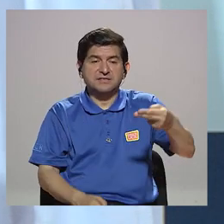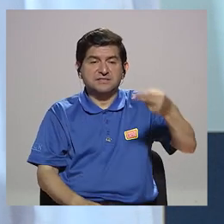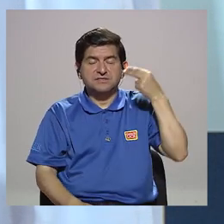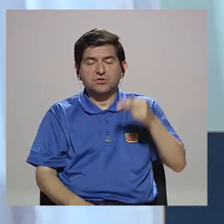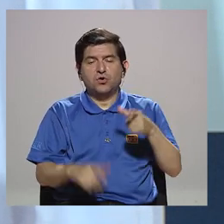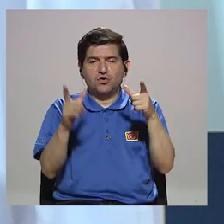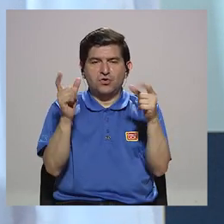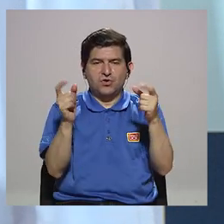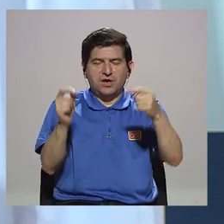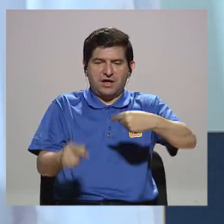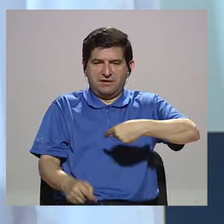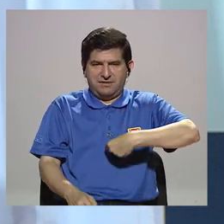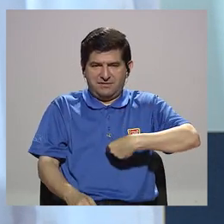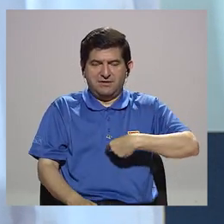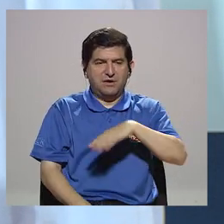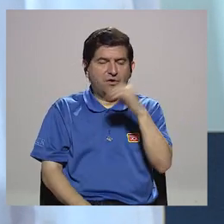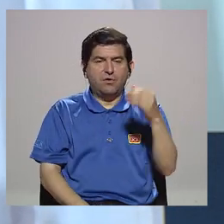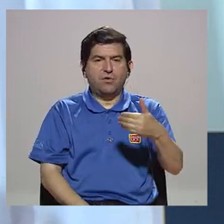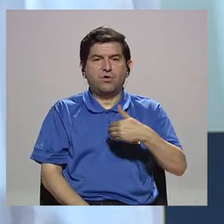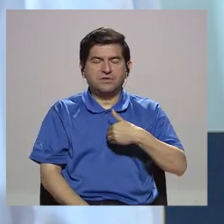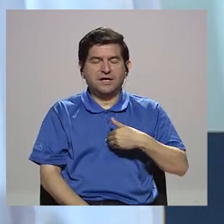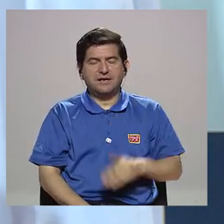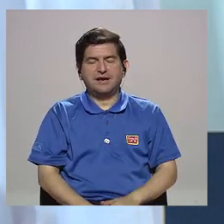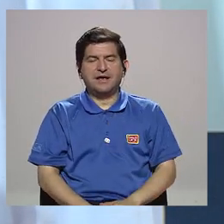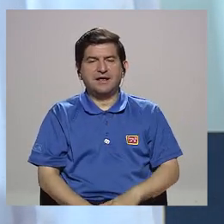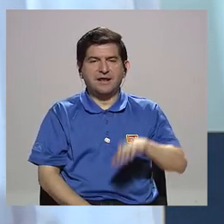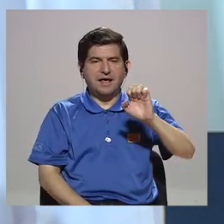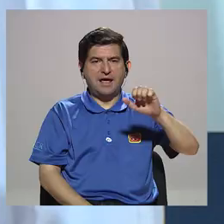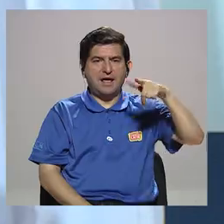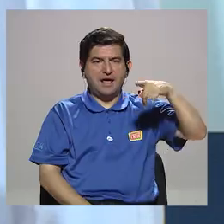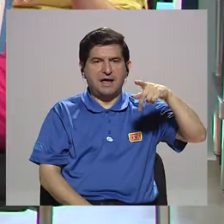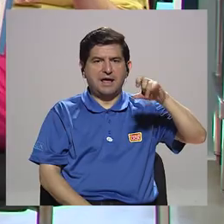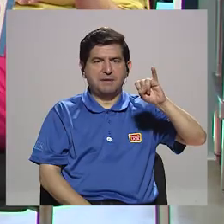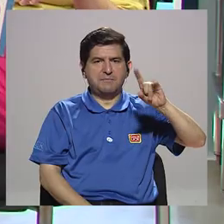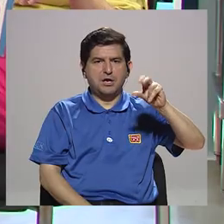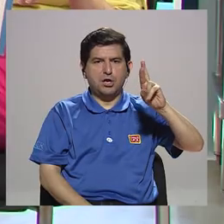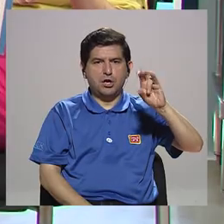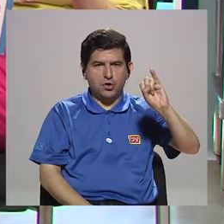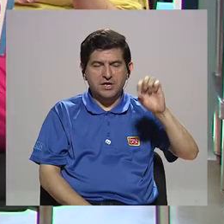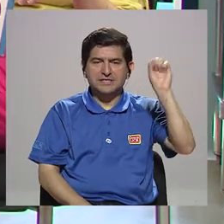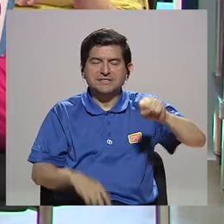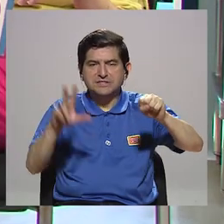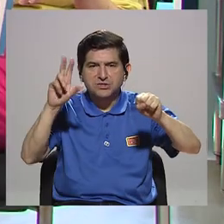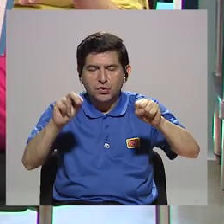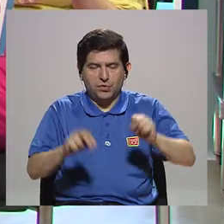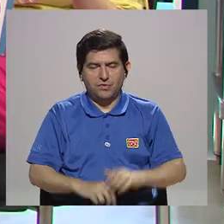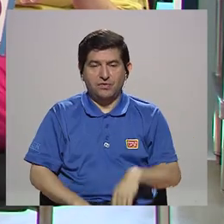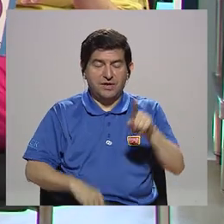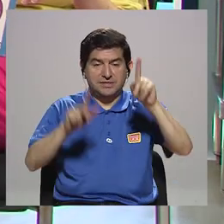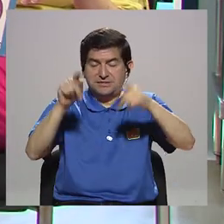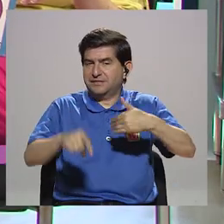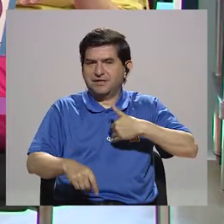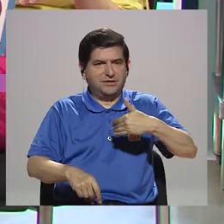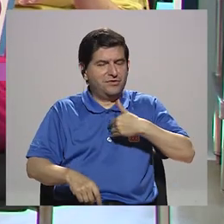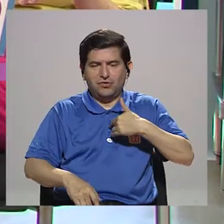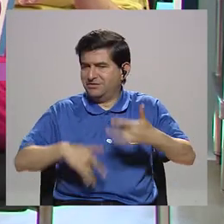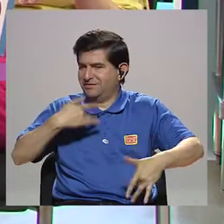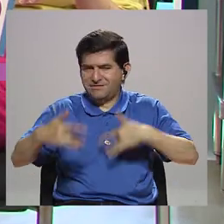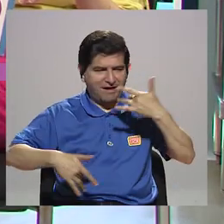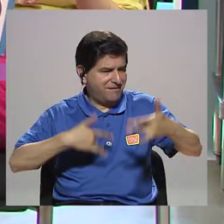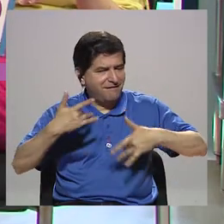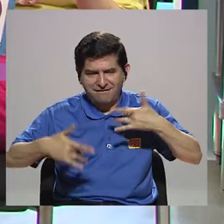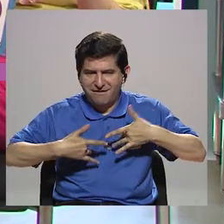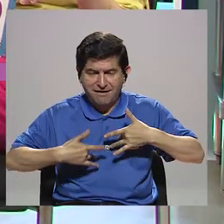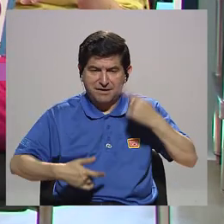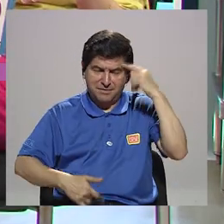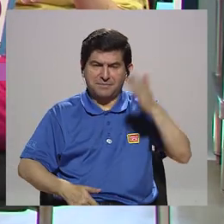gástrico, como por ejemplo si tuvo el Helicobacter pylori o no lo tuvo. Uh-huh. Y entonces, aunque ese paciente no tenga ningún